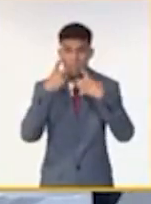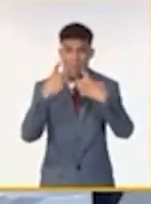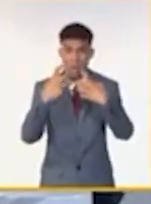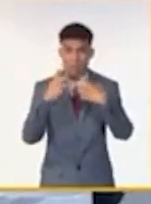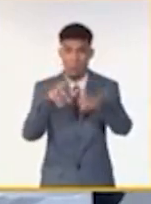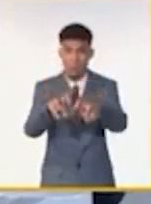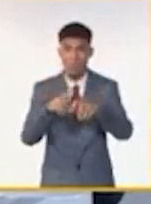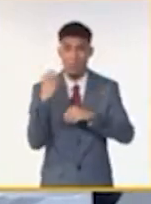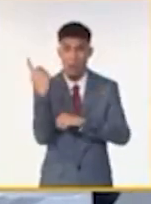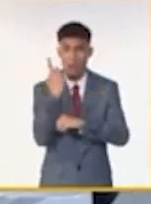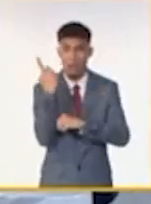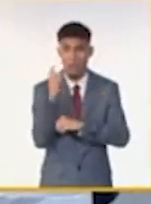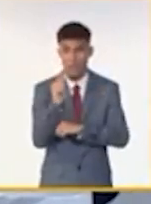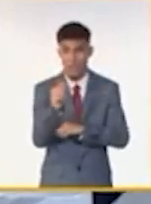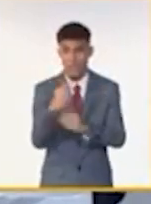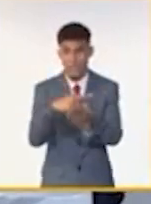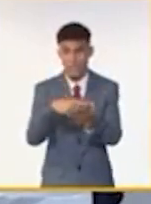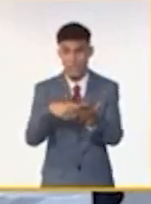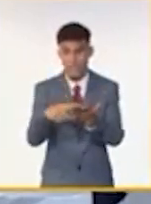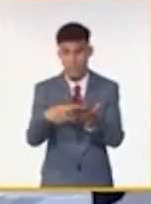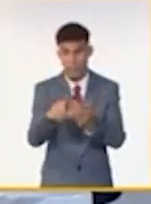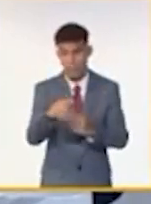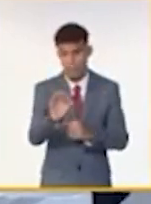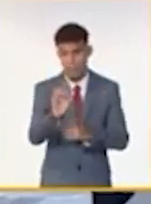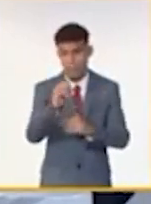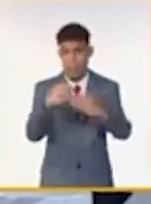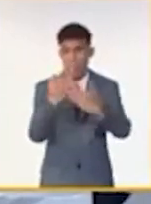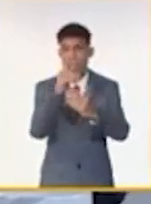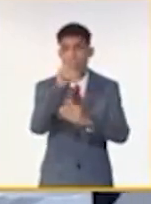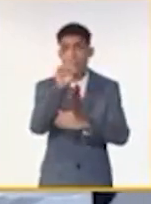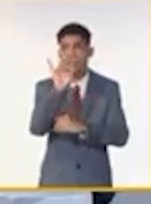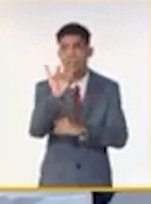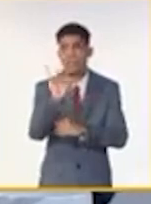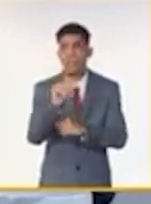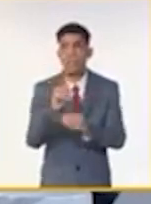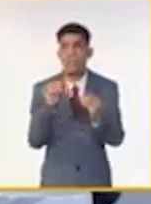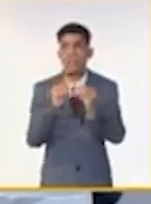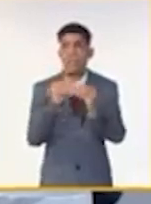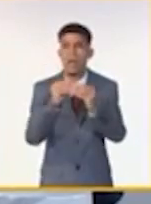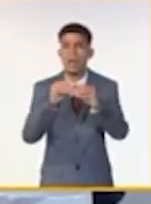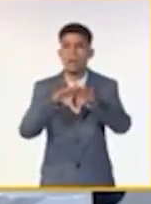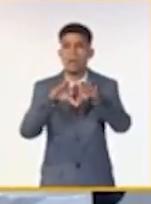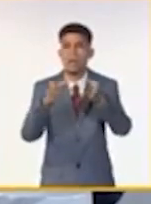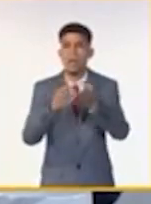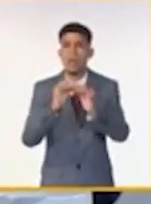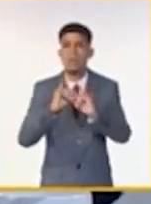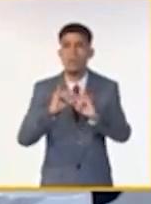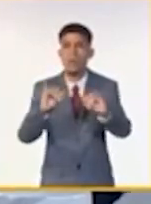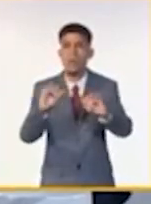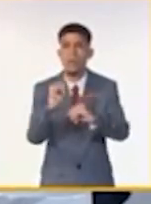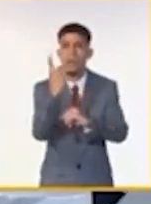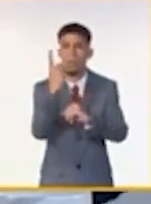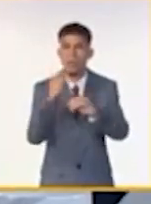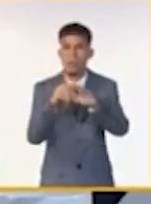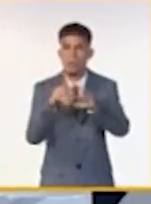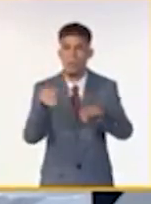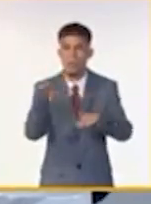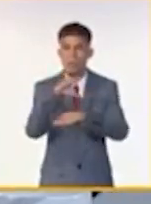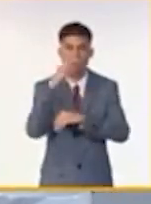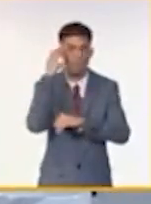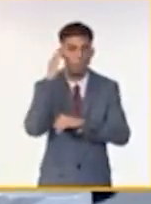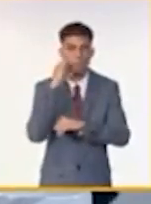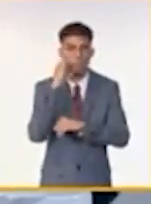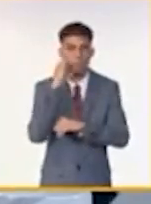analizará ese propio día tiene que ver con la información del Primer Ministro de la República sobre la marcha del plan de